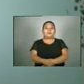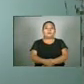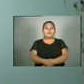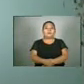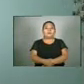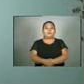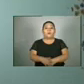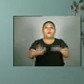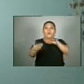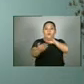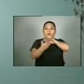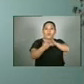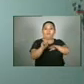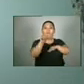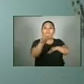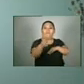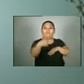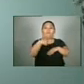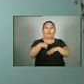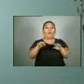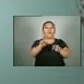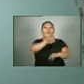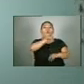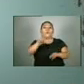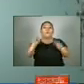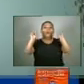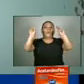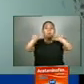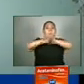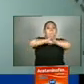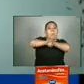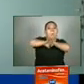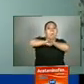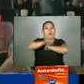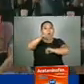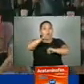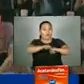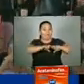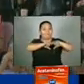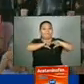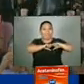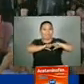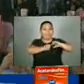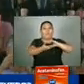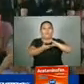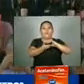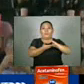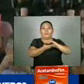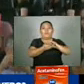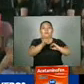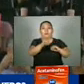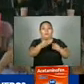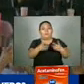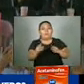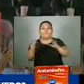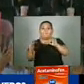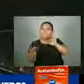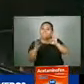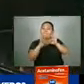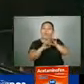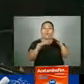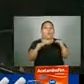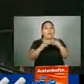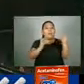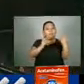Como vos y como yo, es el nombre de la campaña de Teletón para este 2022, con el que buscan enviar un mensaje de empatía y acción